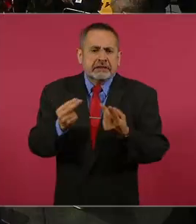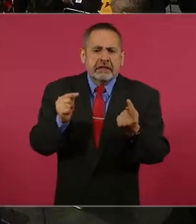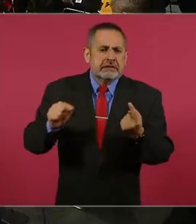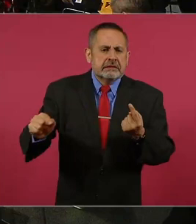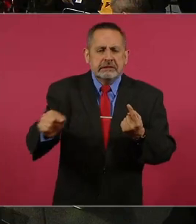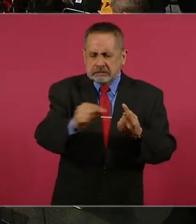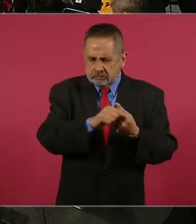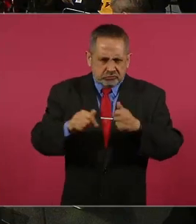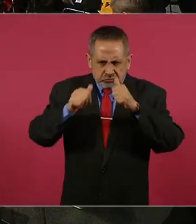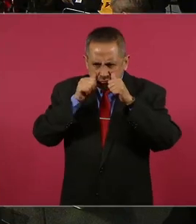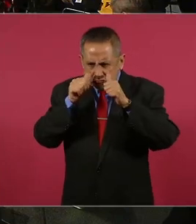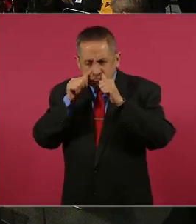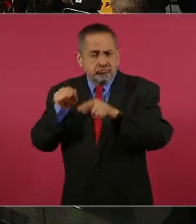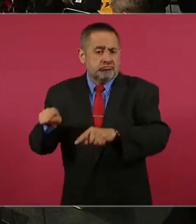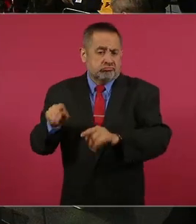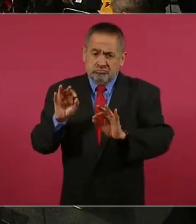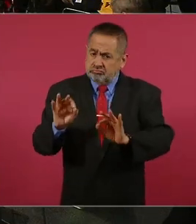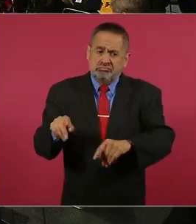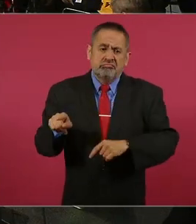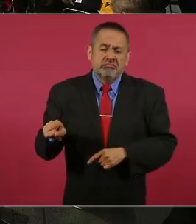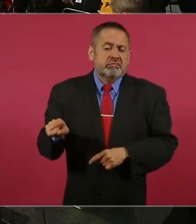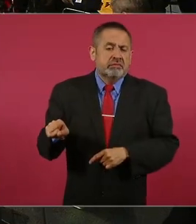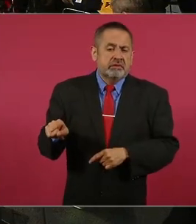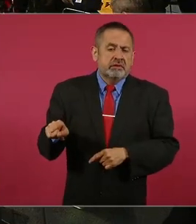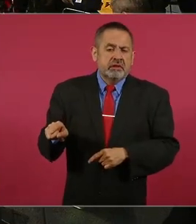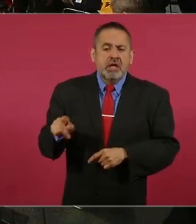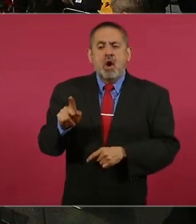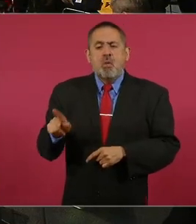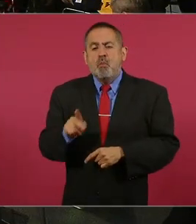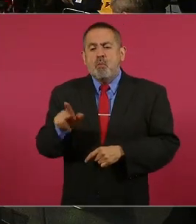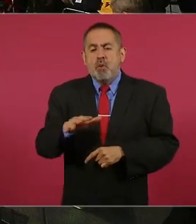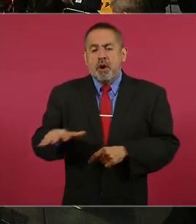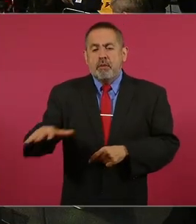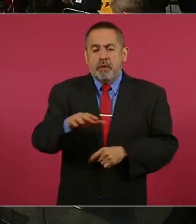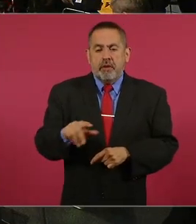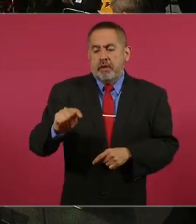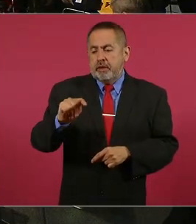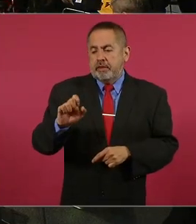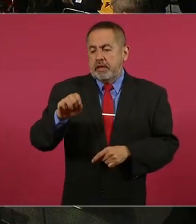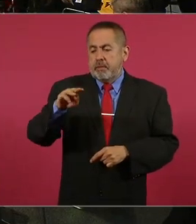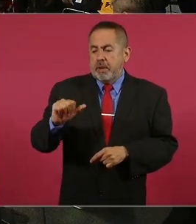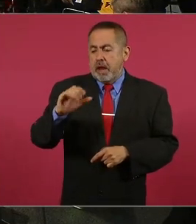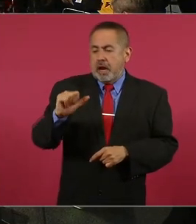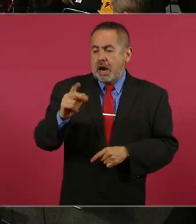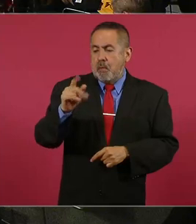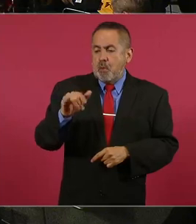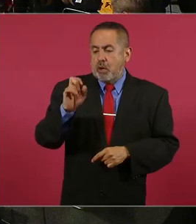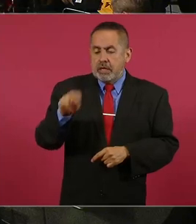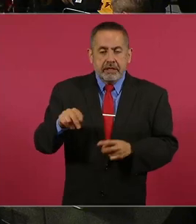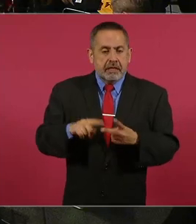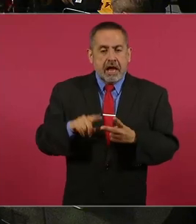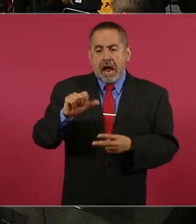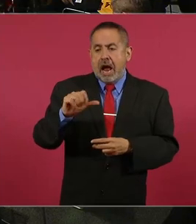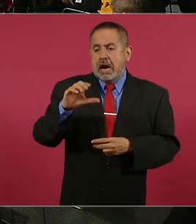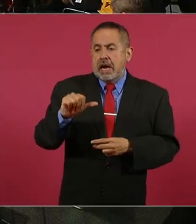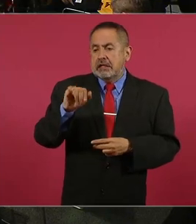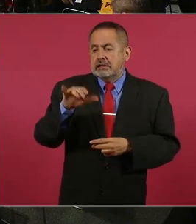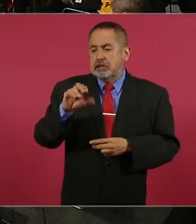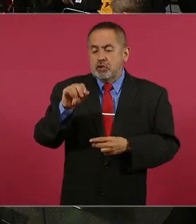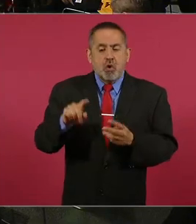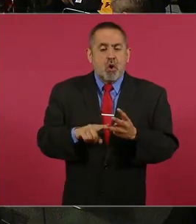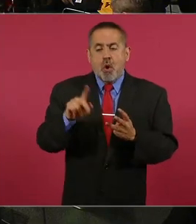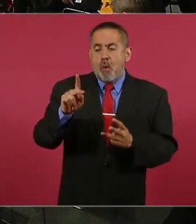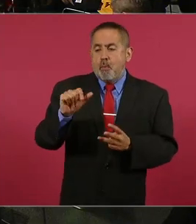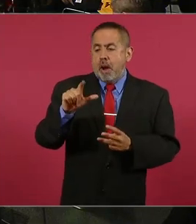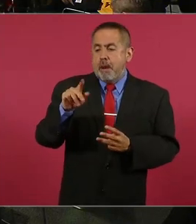necesidades de los pueblos de Temacapulín, Acacico y